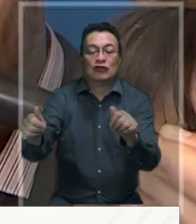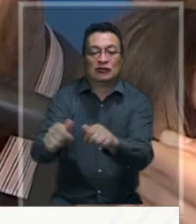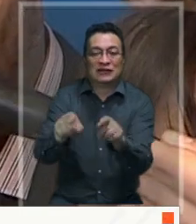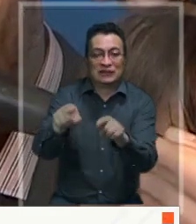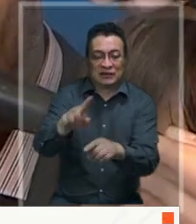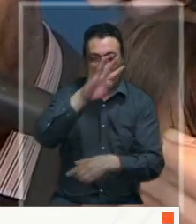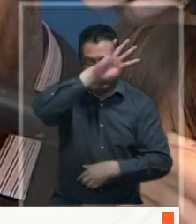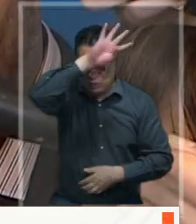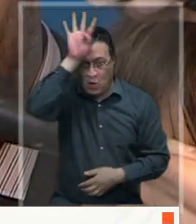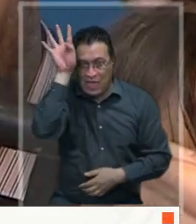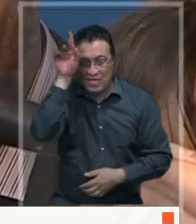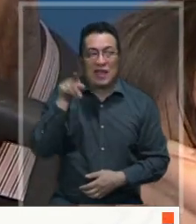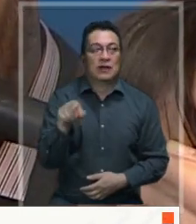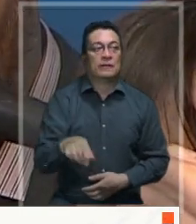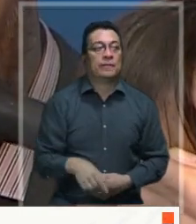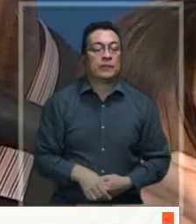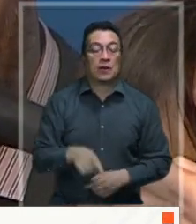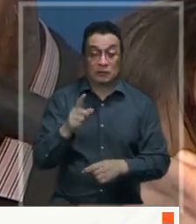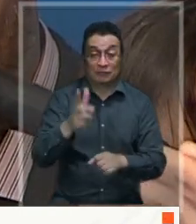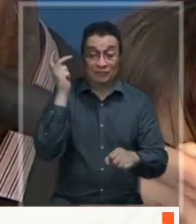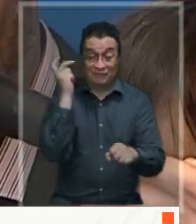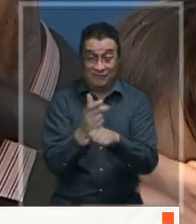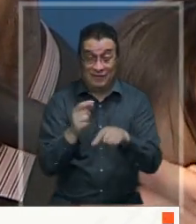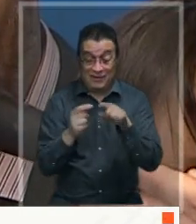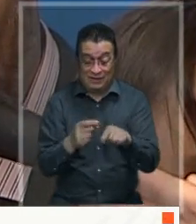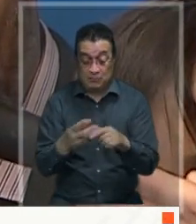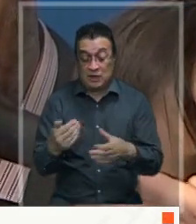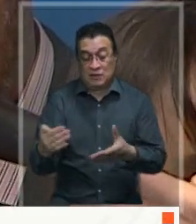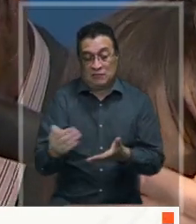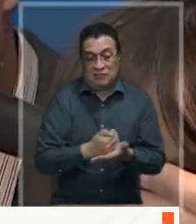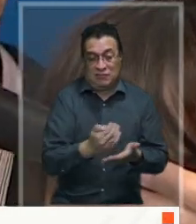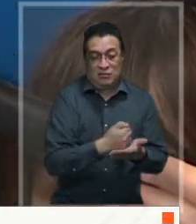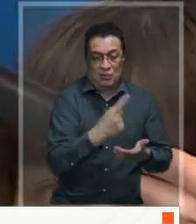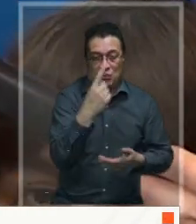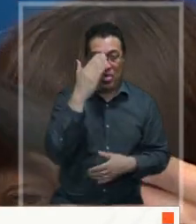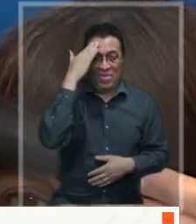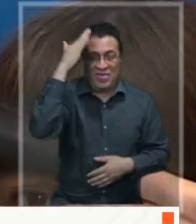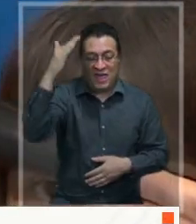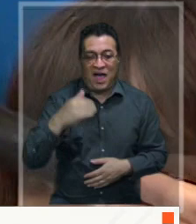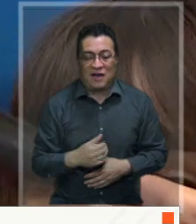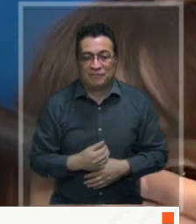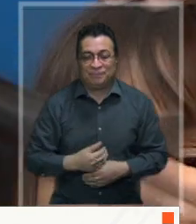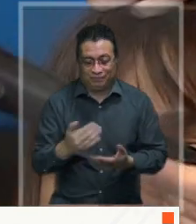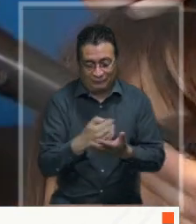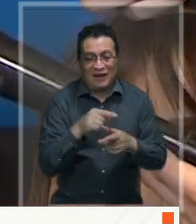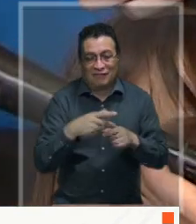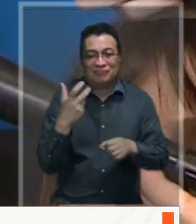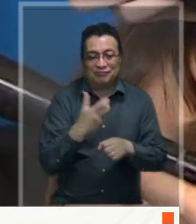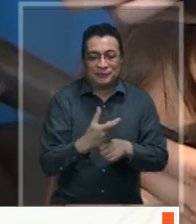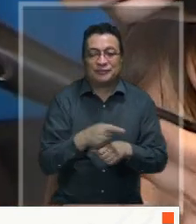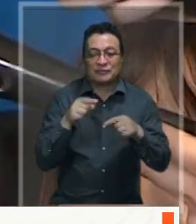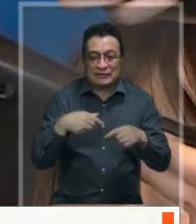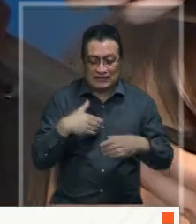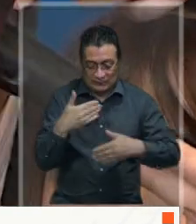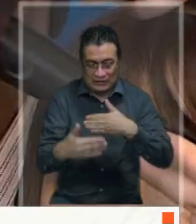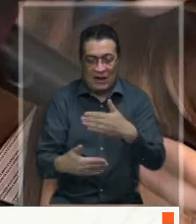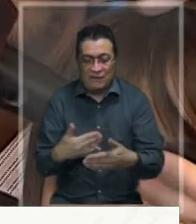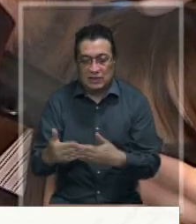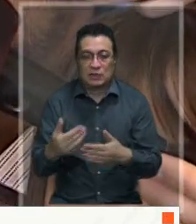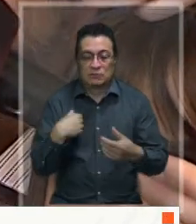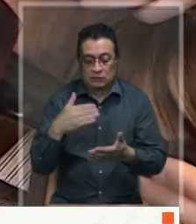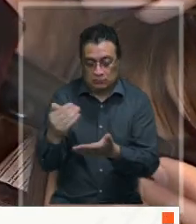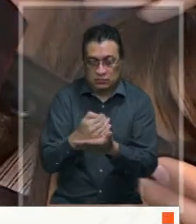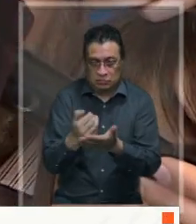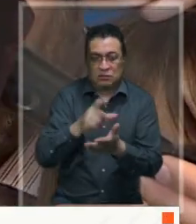un asalto que justamente tenía que ver con la recaudación del del día y en ese sentido efectivamente queremos avanzar con el recaudo electrónico